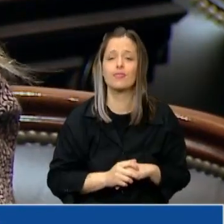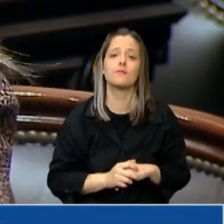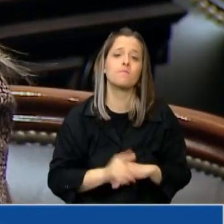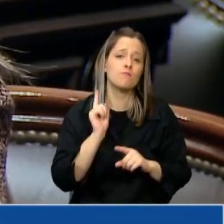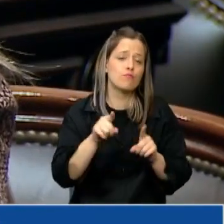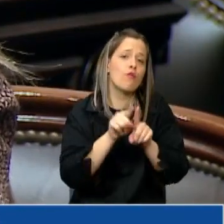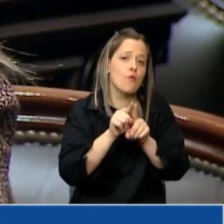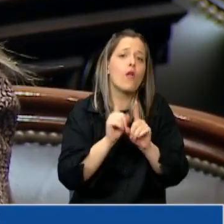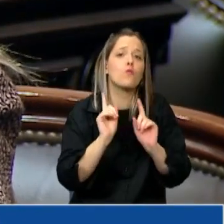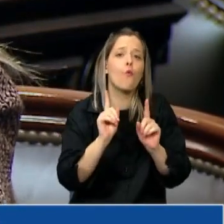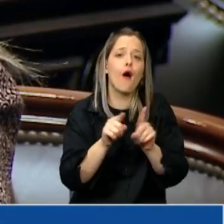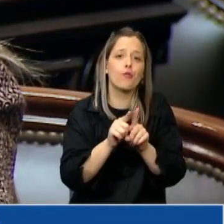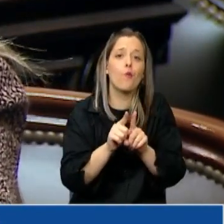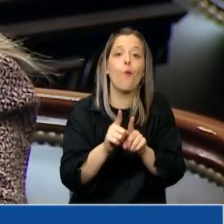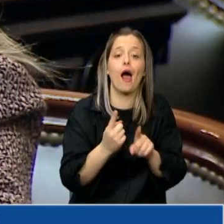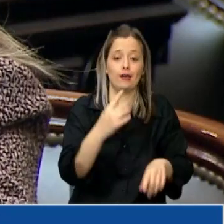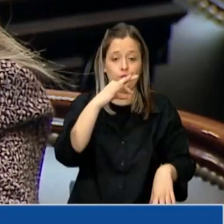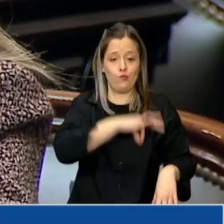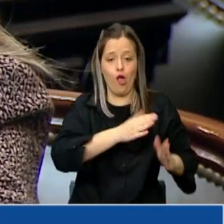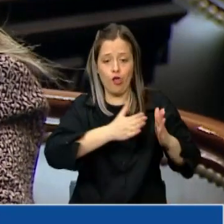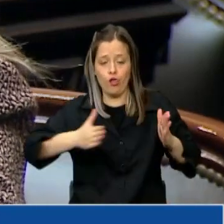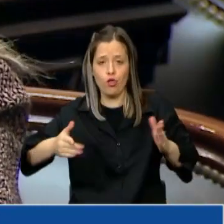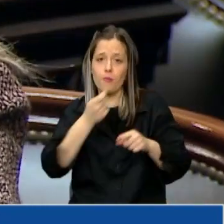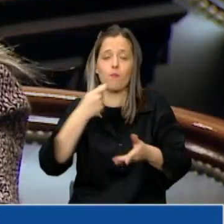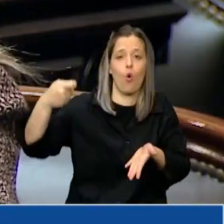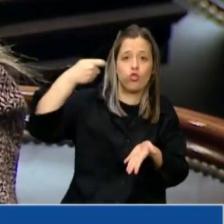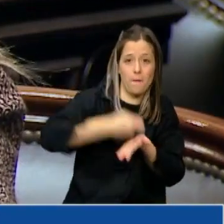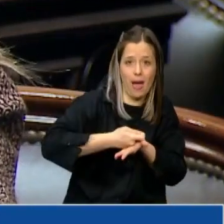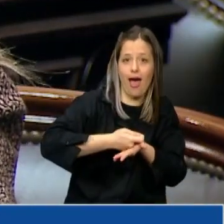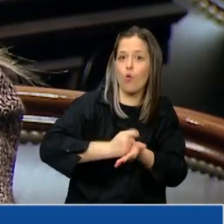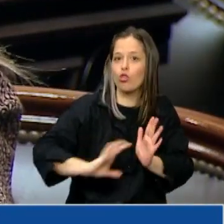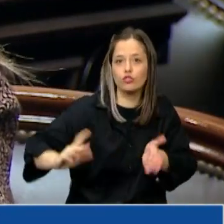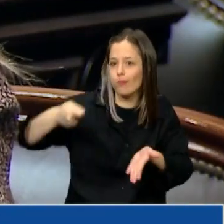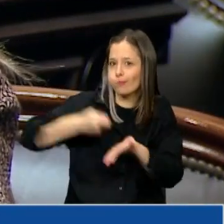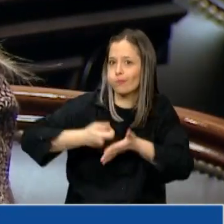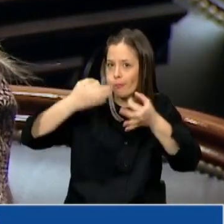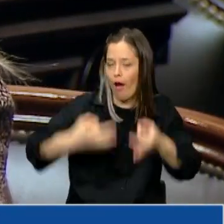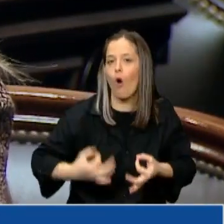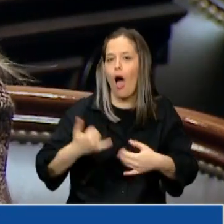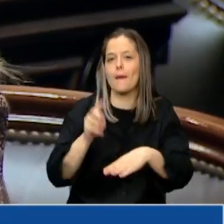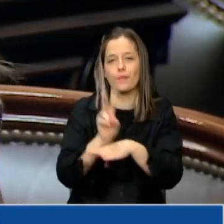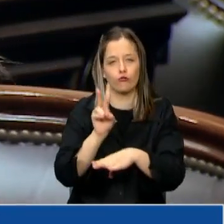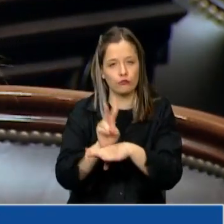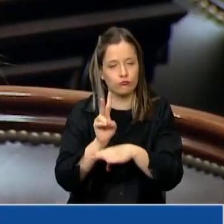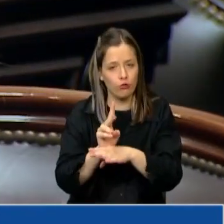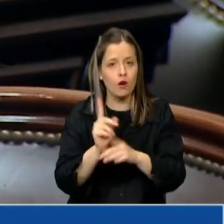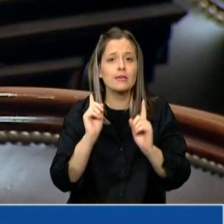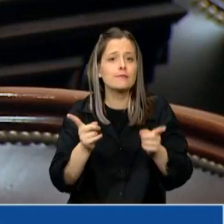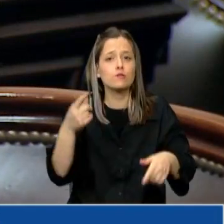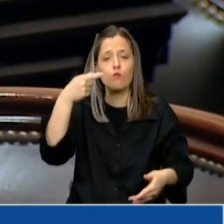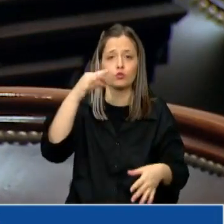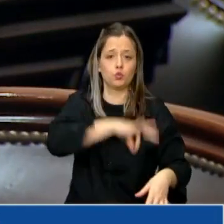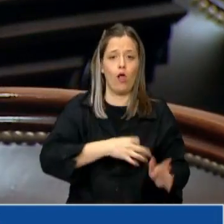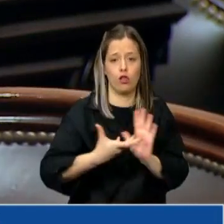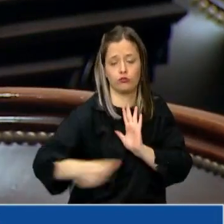Abarca el momento de efectivizarse el pago, el momento de abonarse el salario también está protegido y es inembargable por debajo del